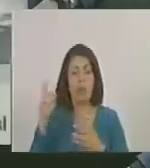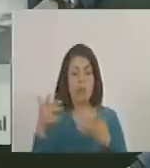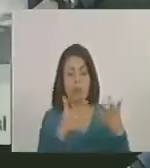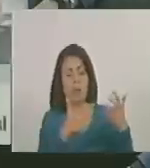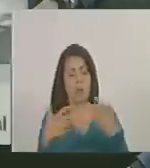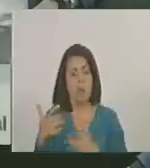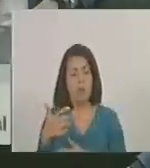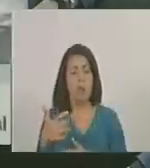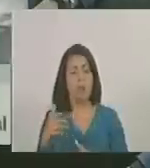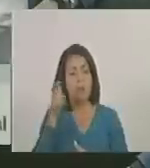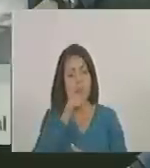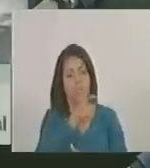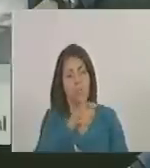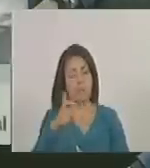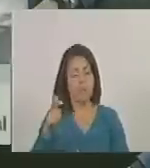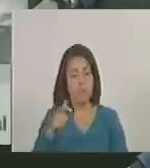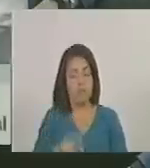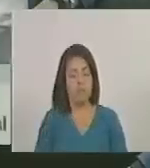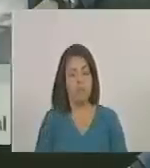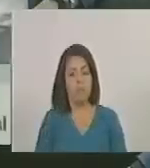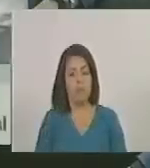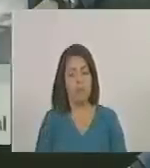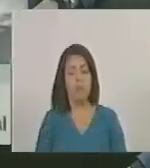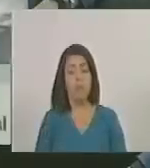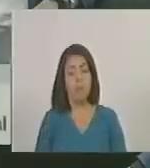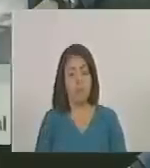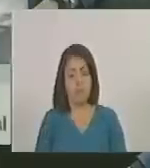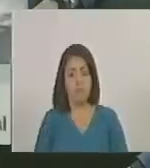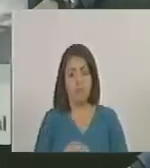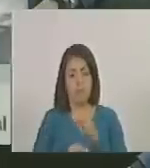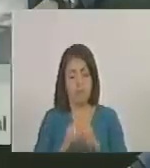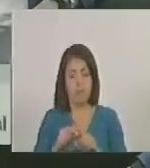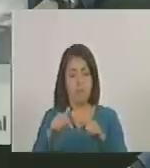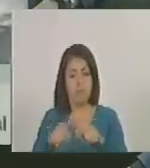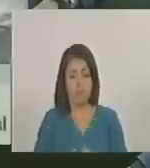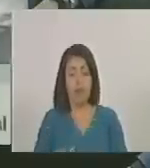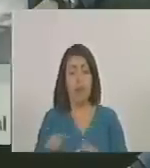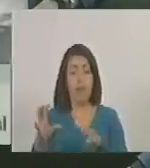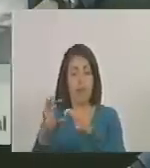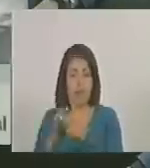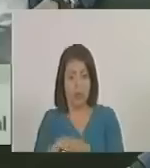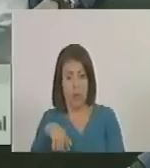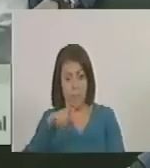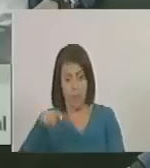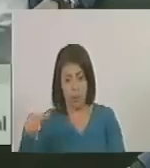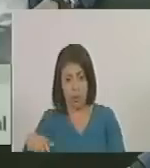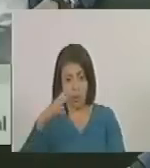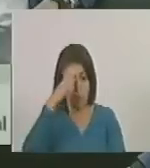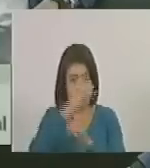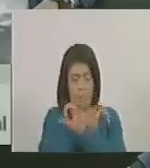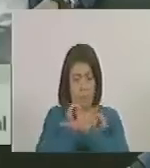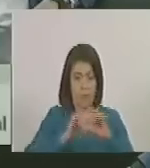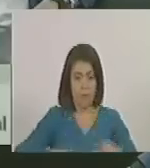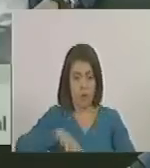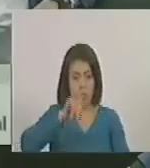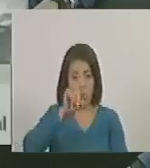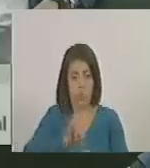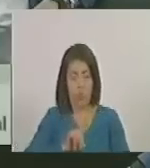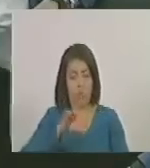del pueblo, la concepción del pueblo, la unidad cívico-militar y el mando